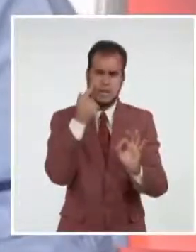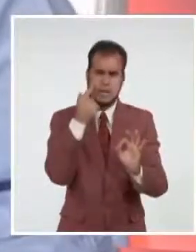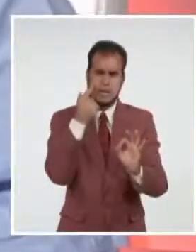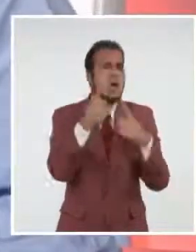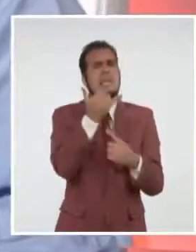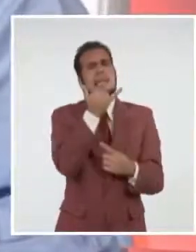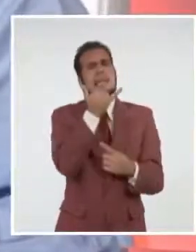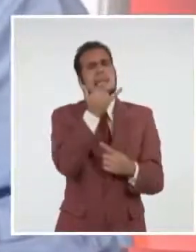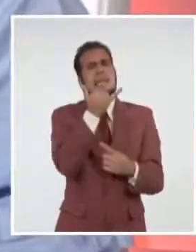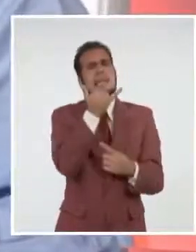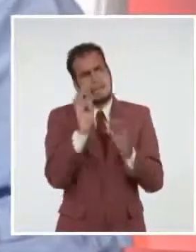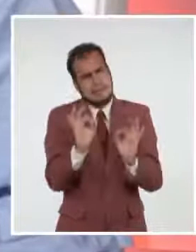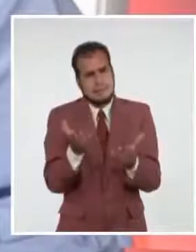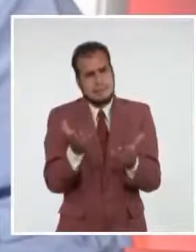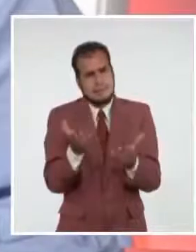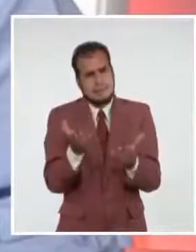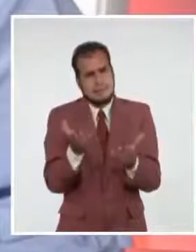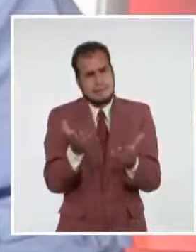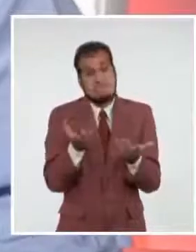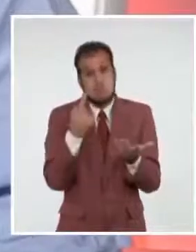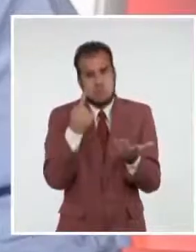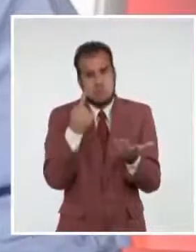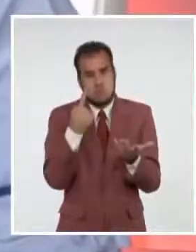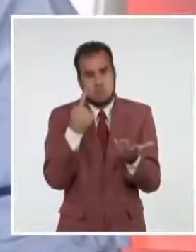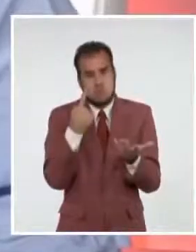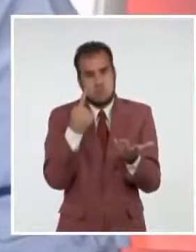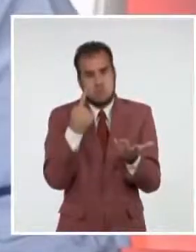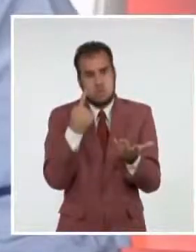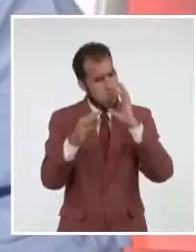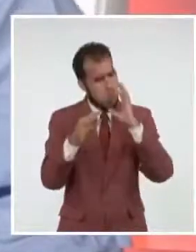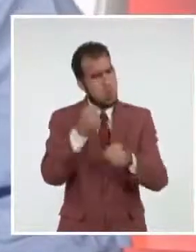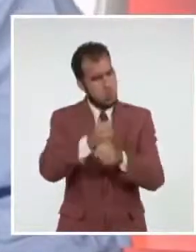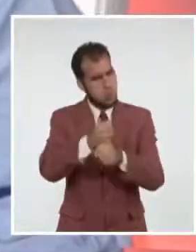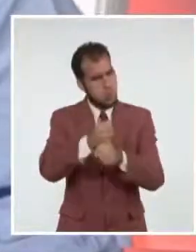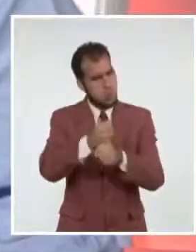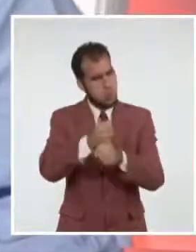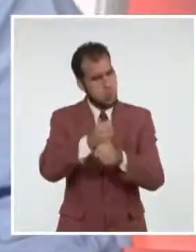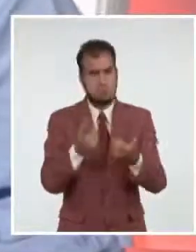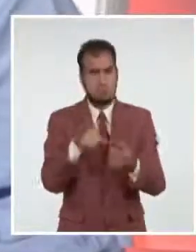pero es fuerte. Nosotros tenemos un médico, una enfermera, en